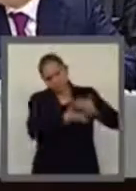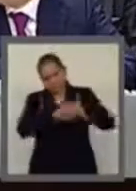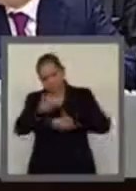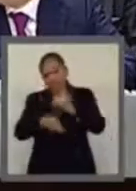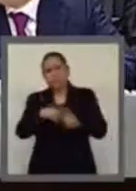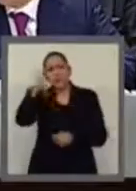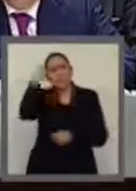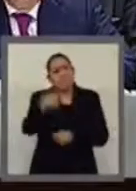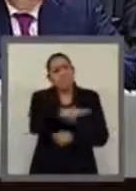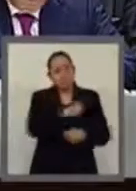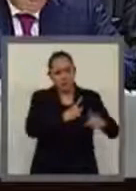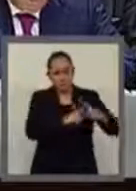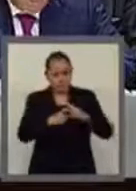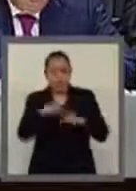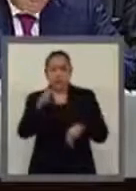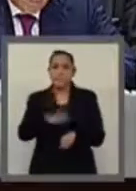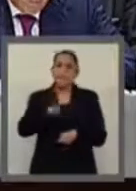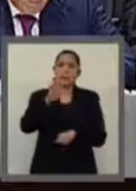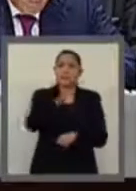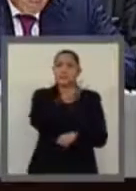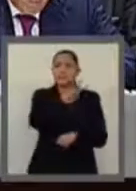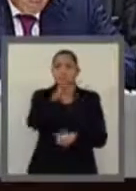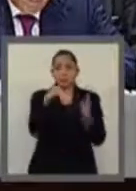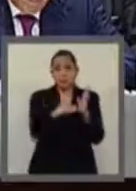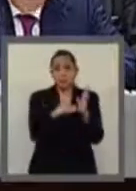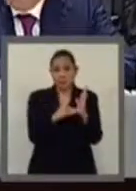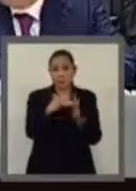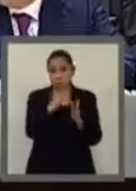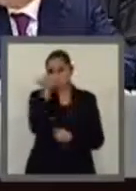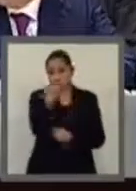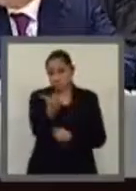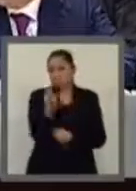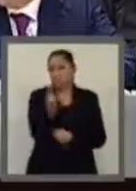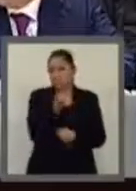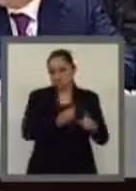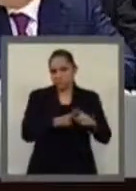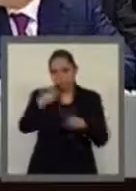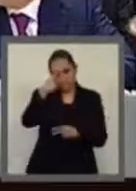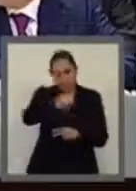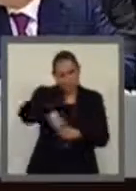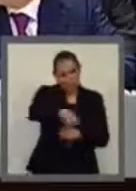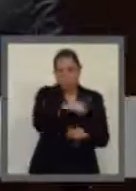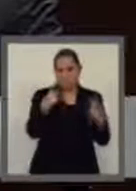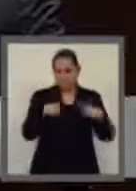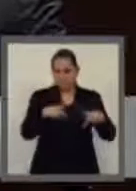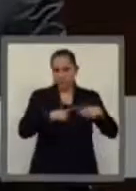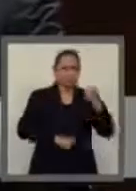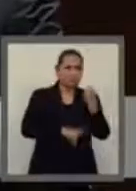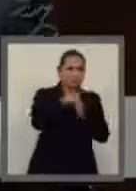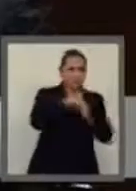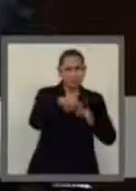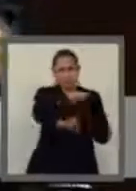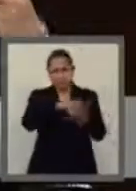reglamento vinculados al artículo 30 de la ley de ingresos para de la rescatar vigente. A las familias pregunto, afectadas. Pregunto, señor secretario, para